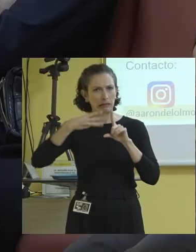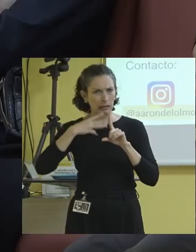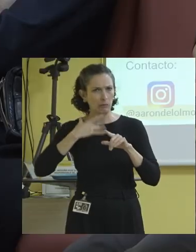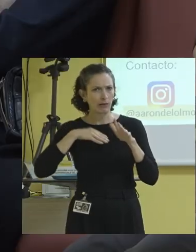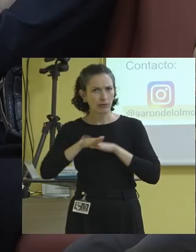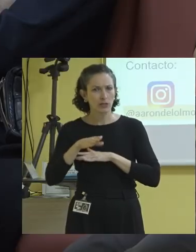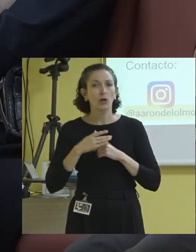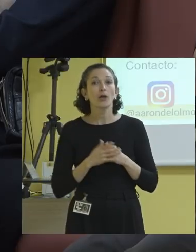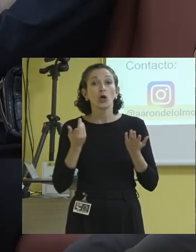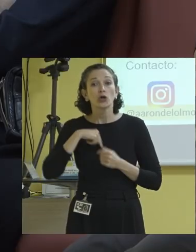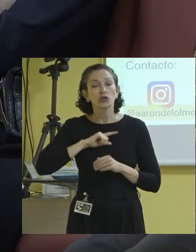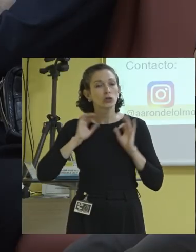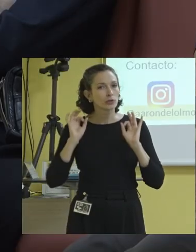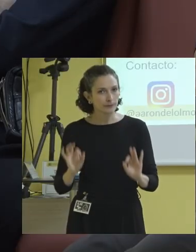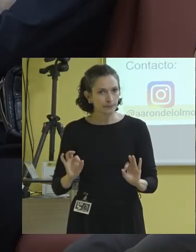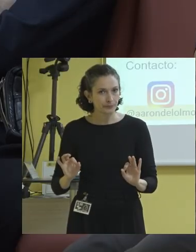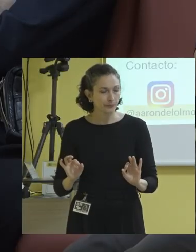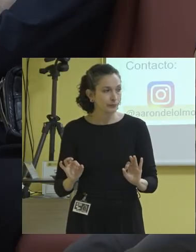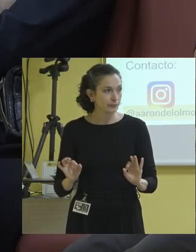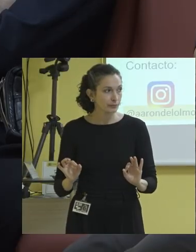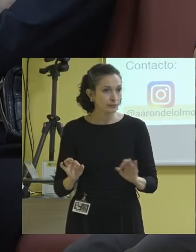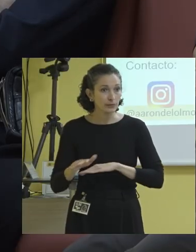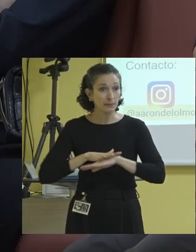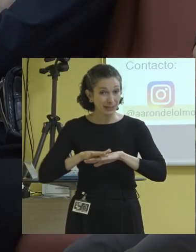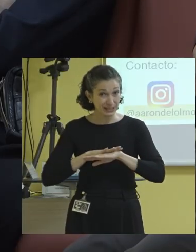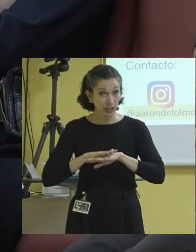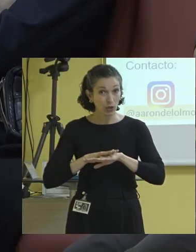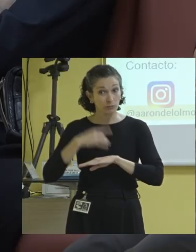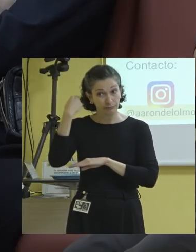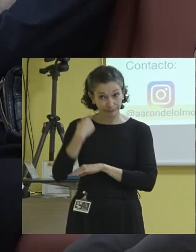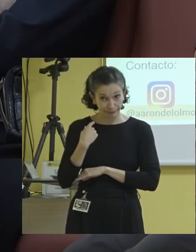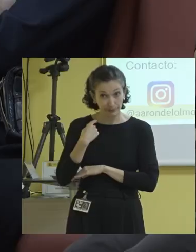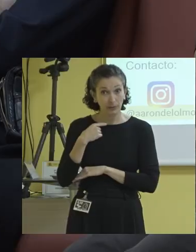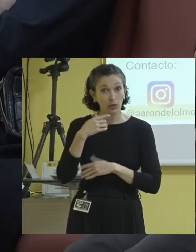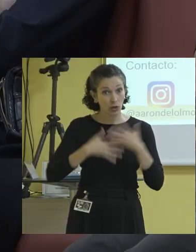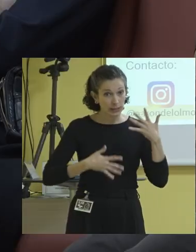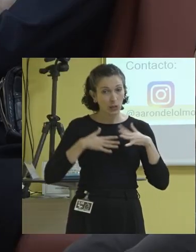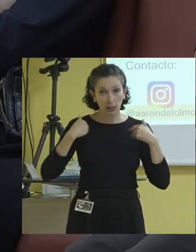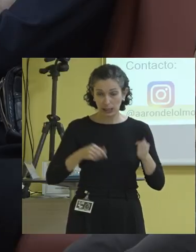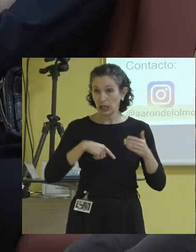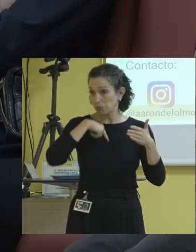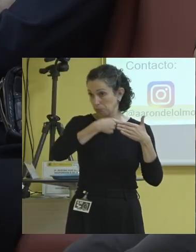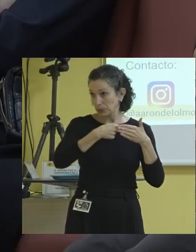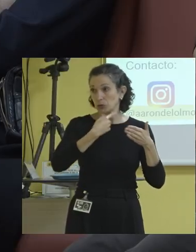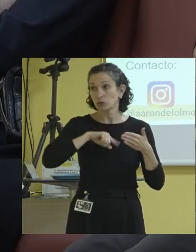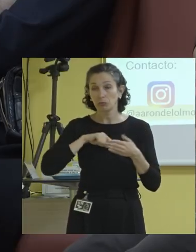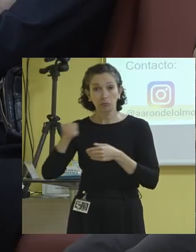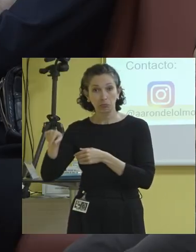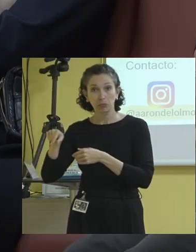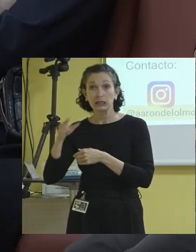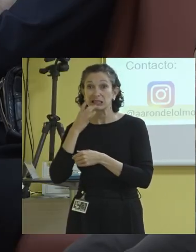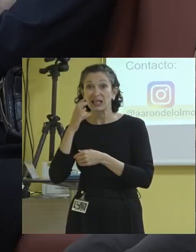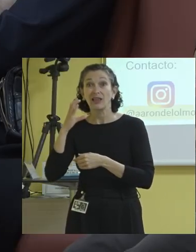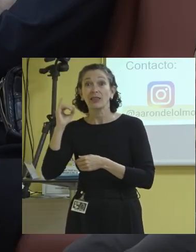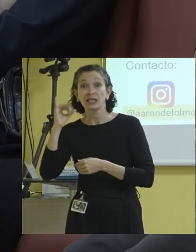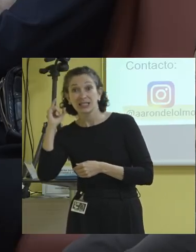pero nosotros, en concreto, el Ministerio te obliga a que lo ponga en un repositorio que tú quieras, nosotros los que trabajamos en el CSIC tenemos que publicarlo en el